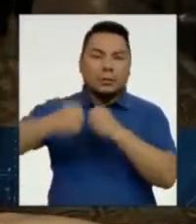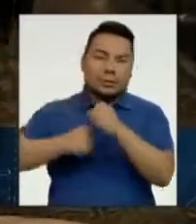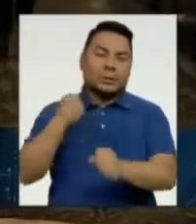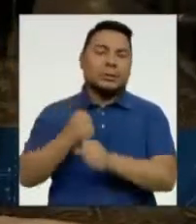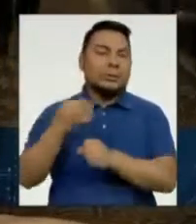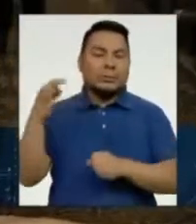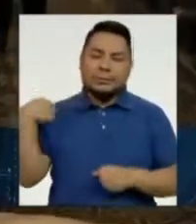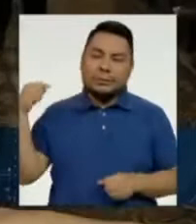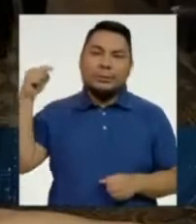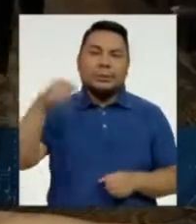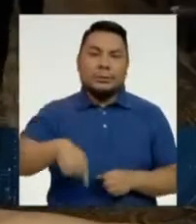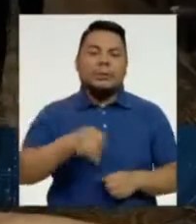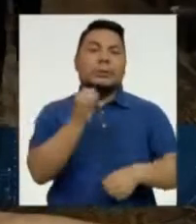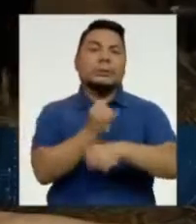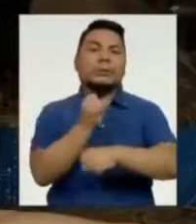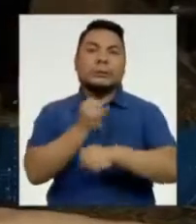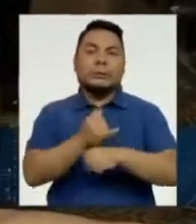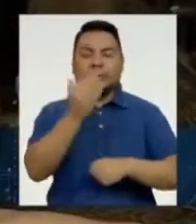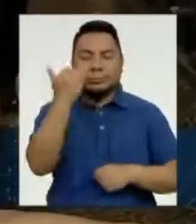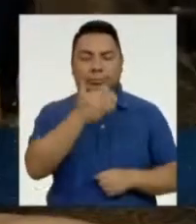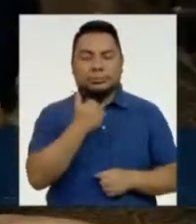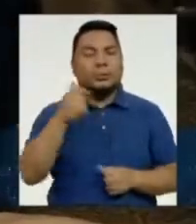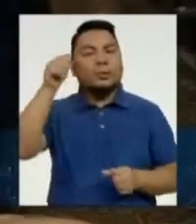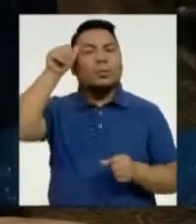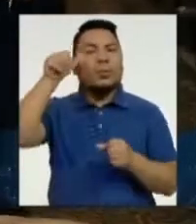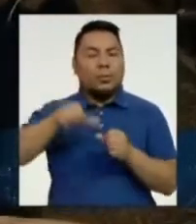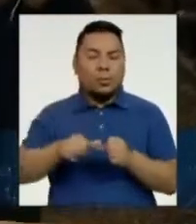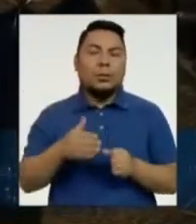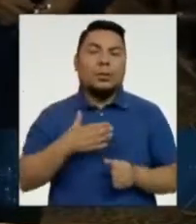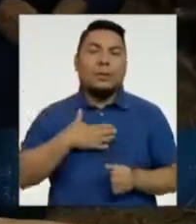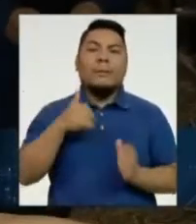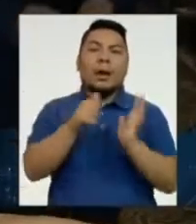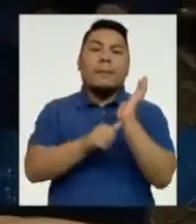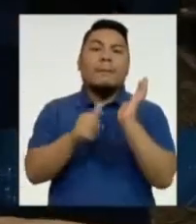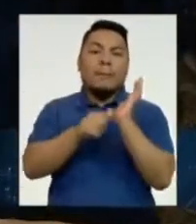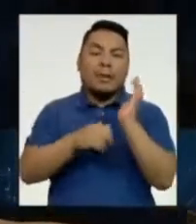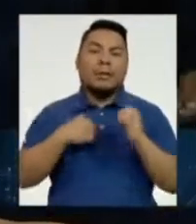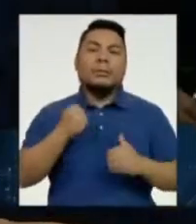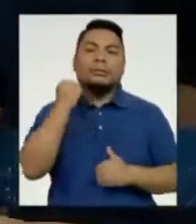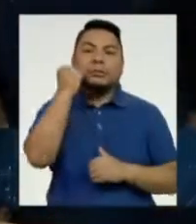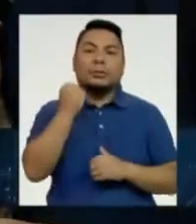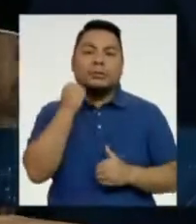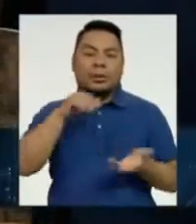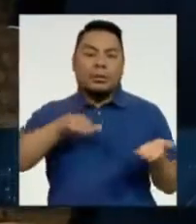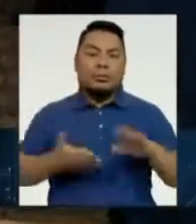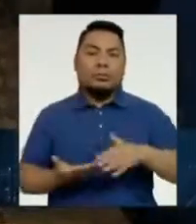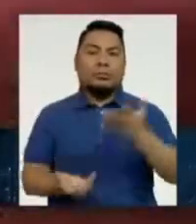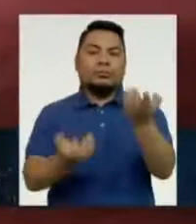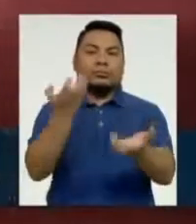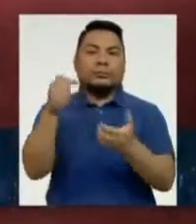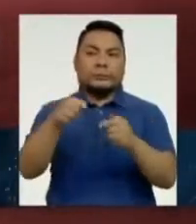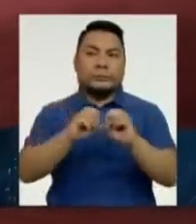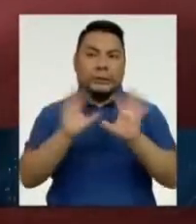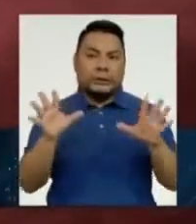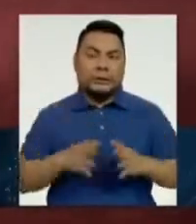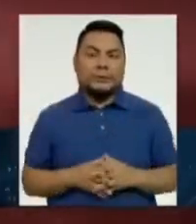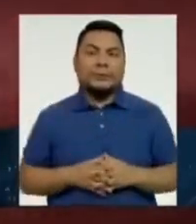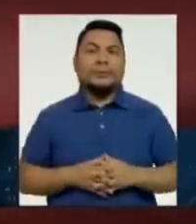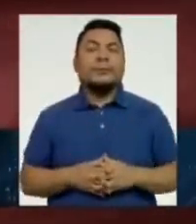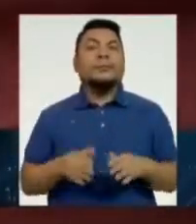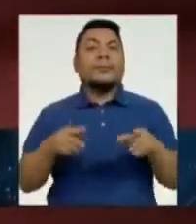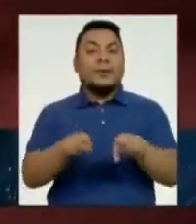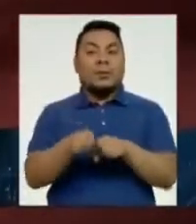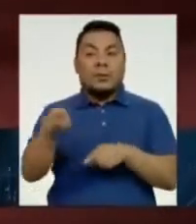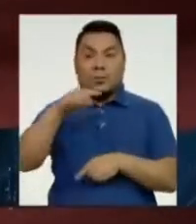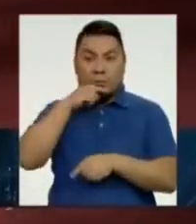gracias a Dios como lo hago todos los días. Y al mismo tiempo también a recordar a mi hermana, a mi sobrina que fallecieron ese día. Al igual que Marta